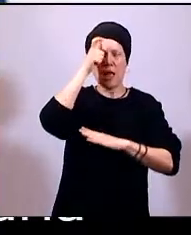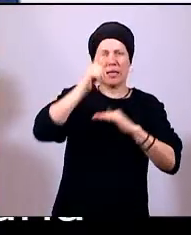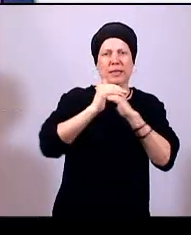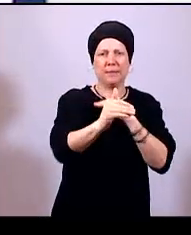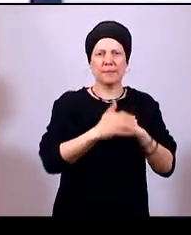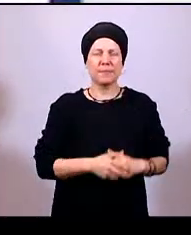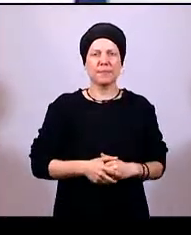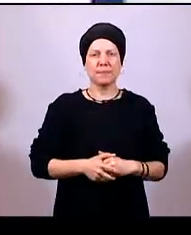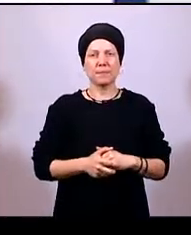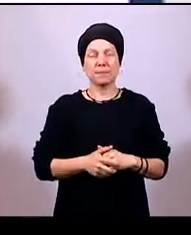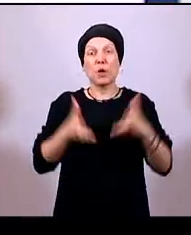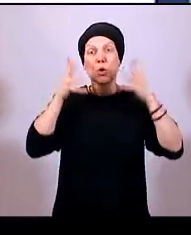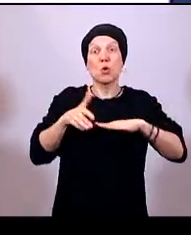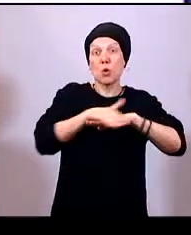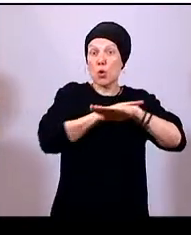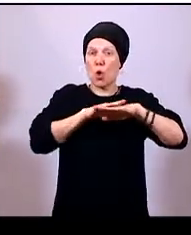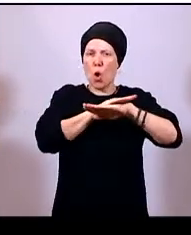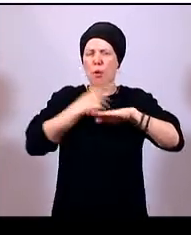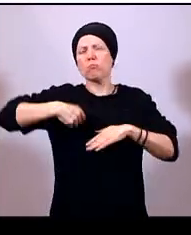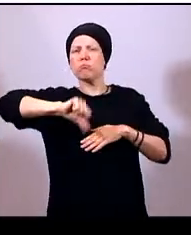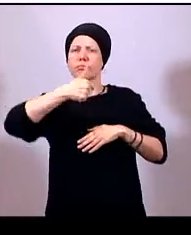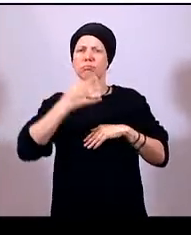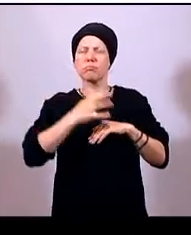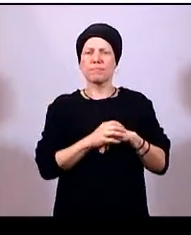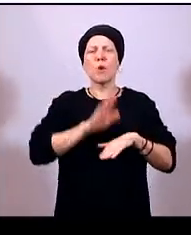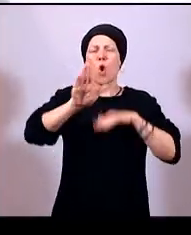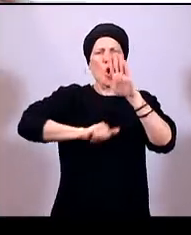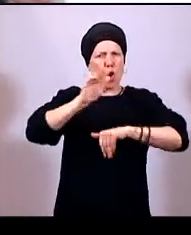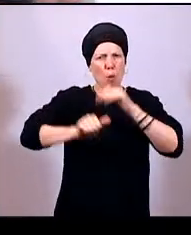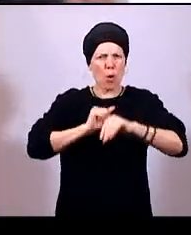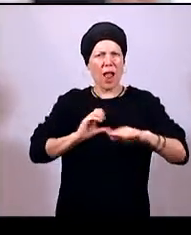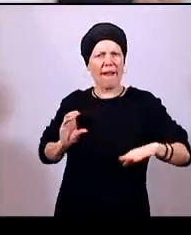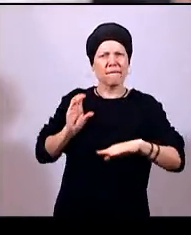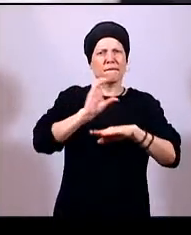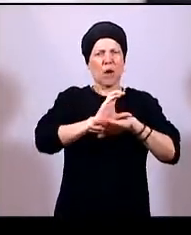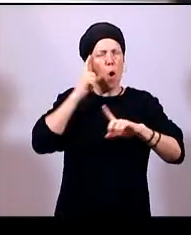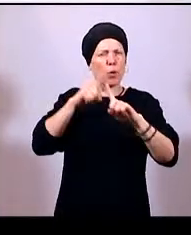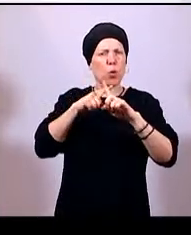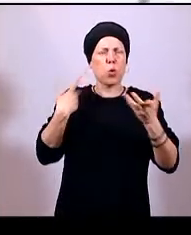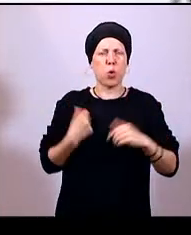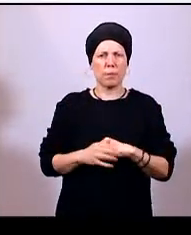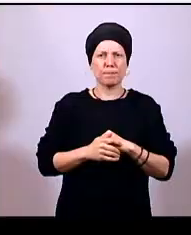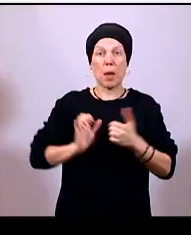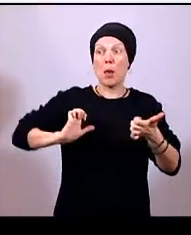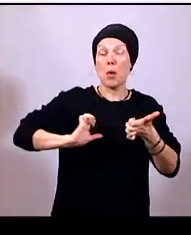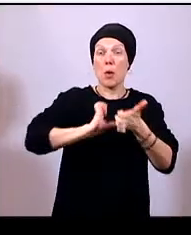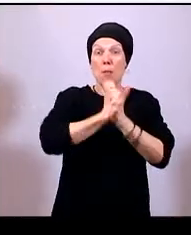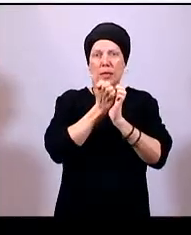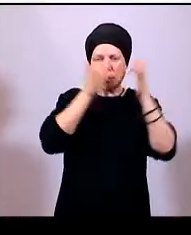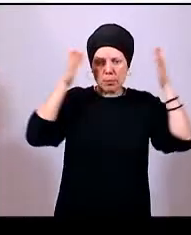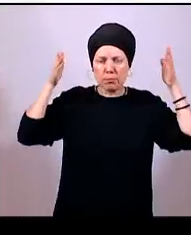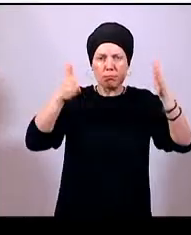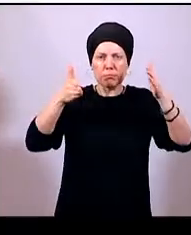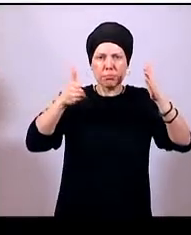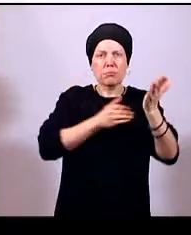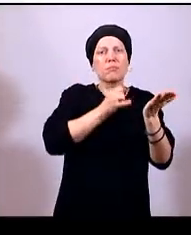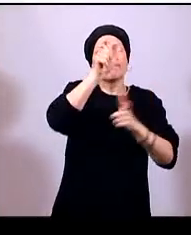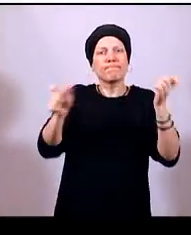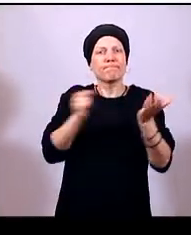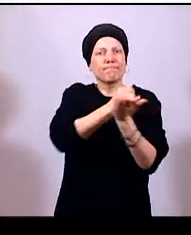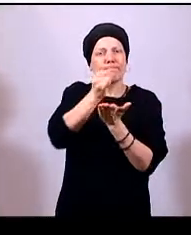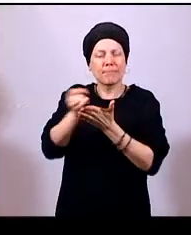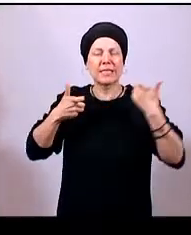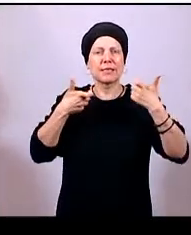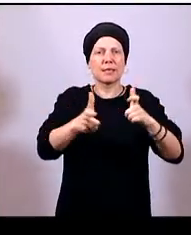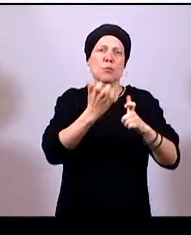Sostenible. El Consejo de Gobierno ha aprobado la convocatoria de ayudas para la financiación de préstamos destinados a los agricultores del